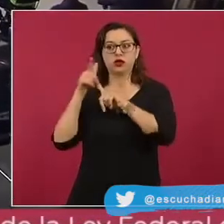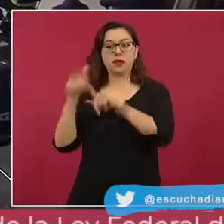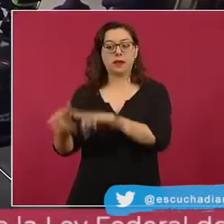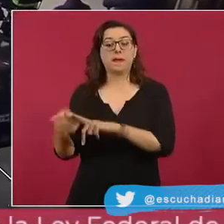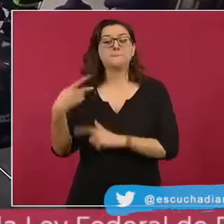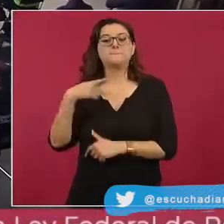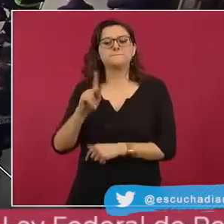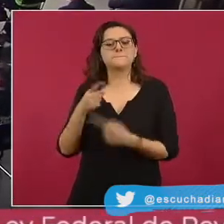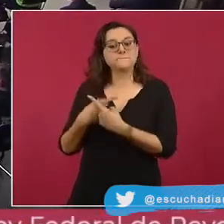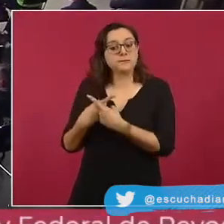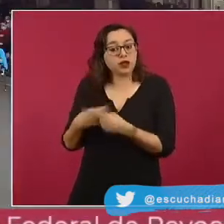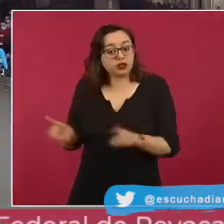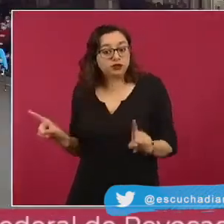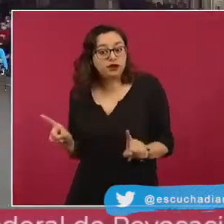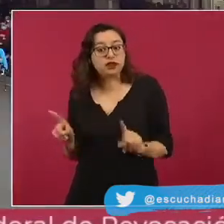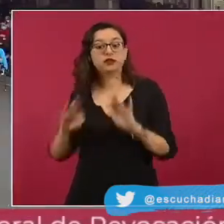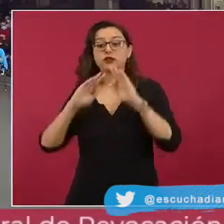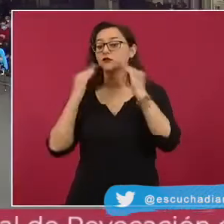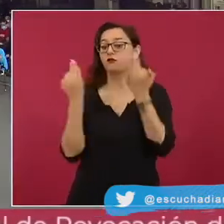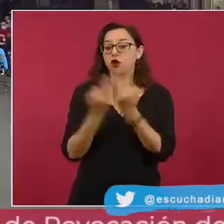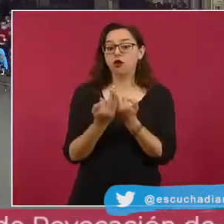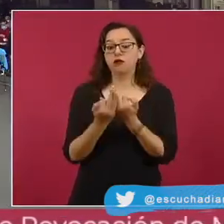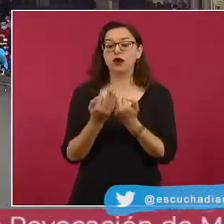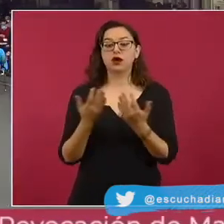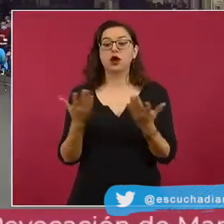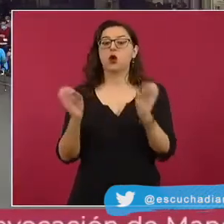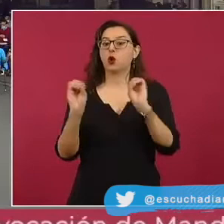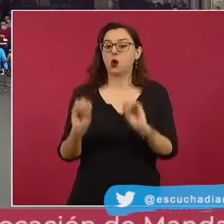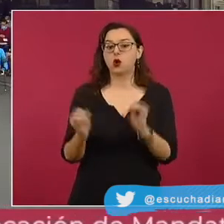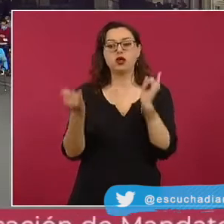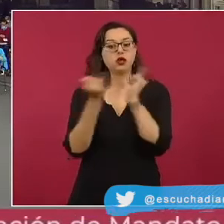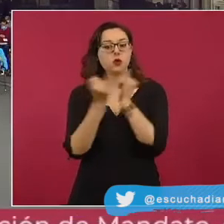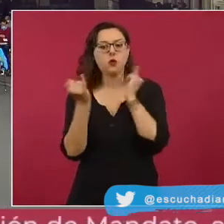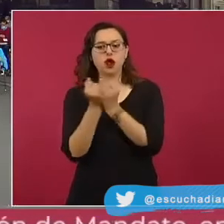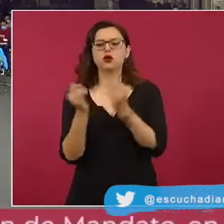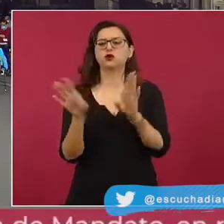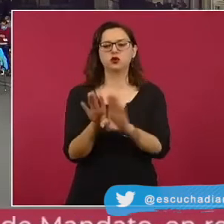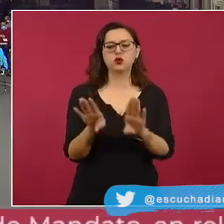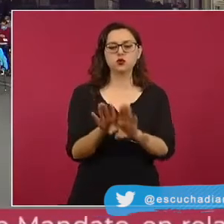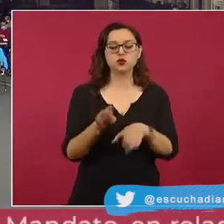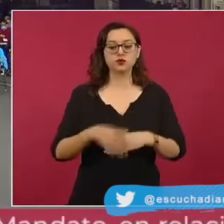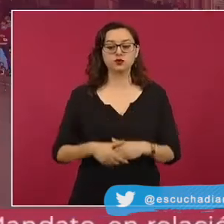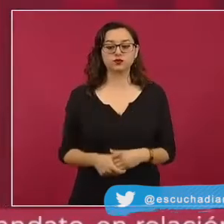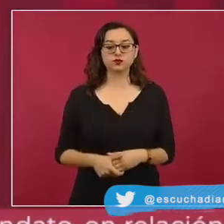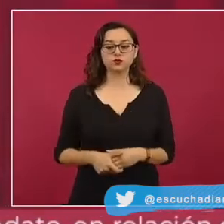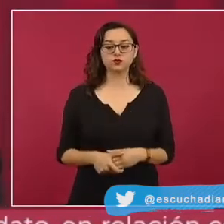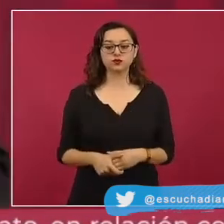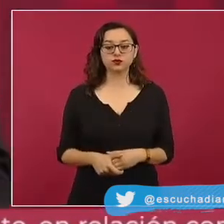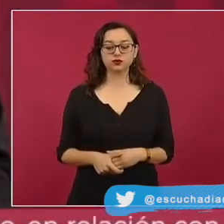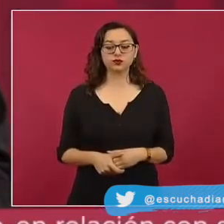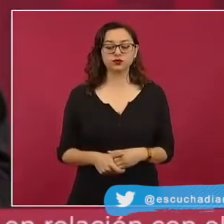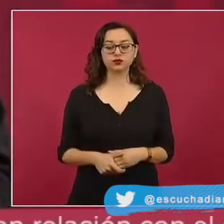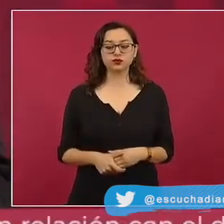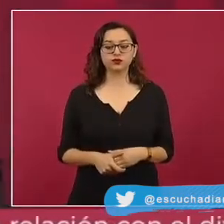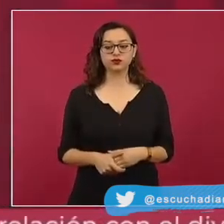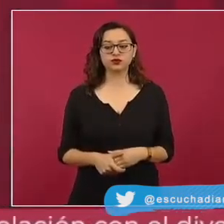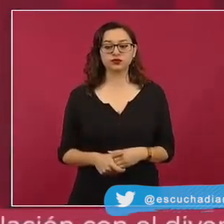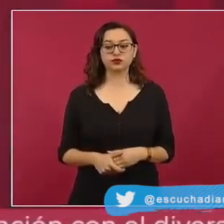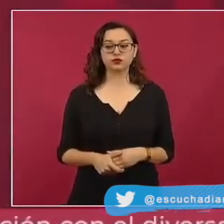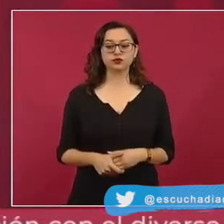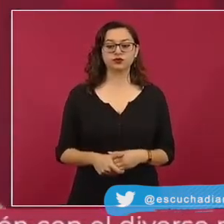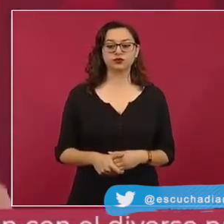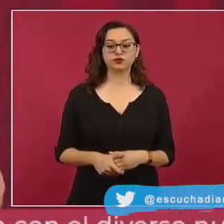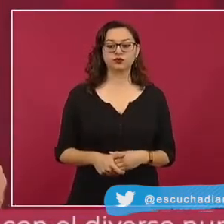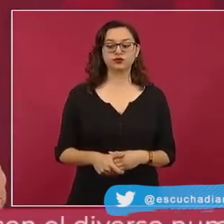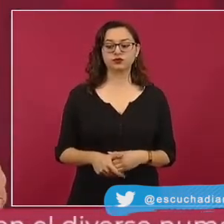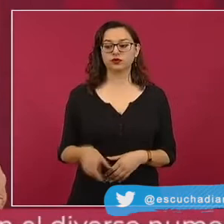esta modernización consistirá en la ampliación de dos a cuatro carriles la obra beneficiará a un millón de habitantes de 7 municipios de